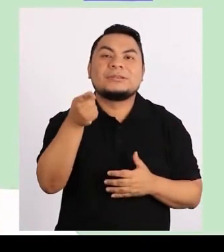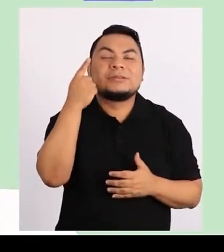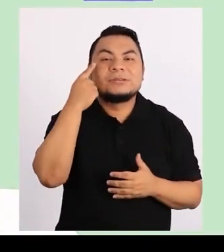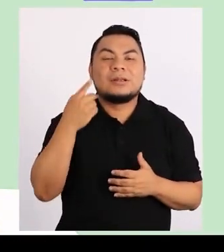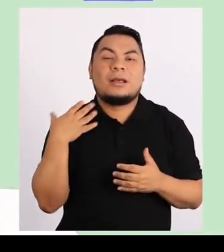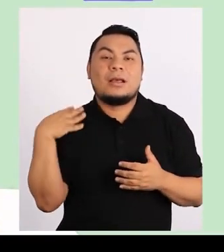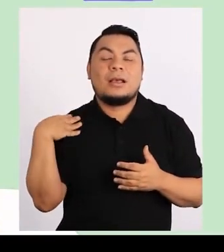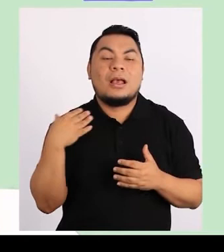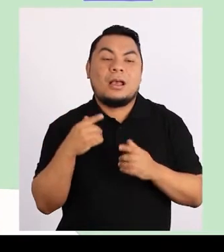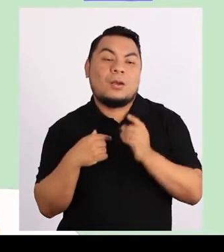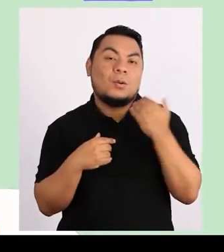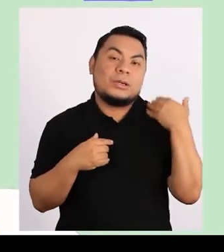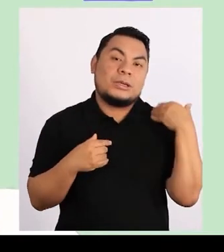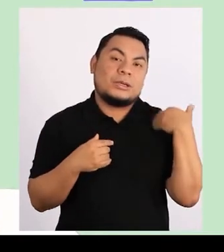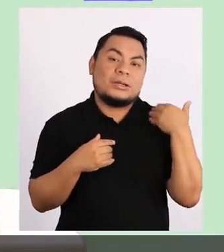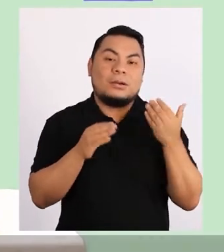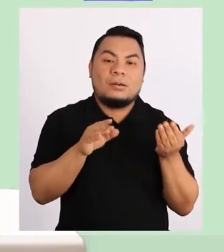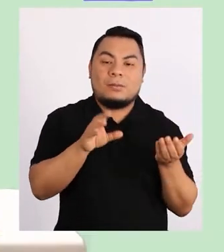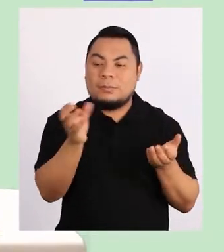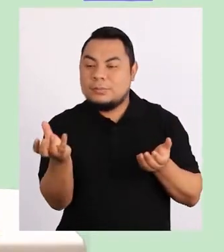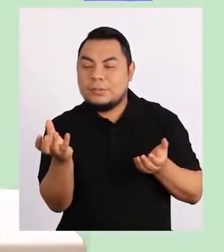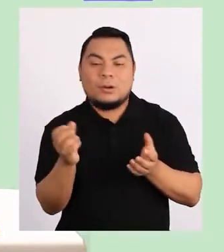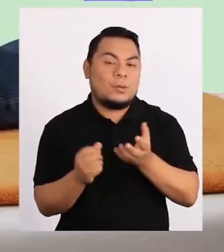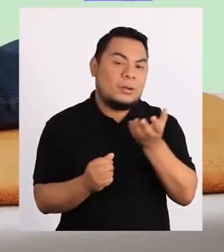él, al lado derecho o izquierdo.